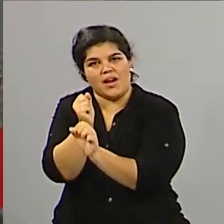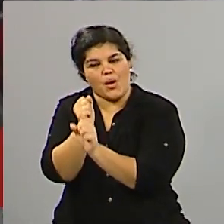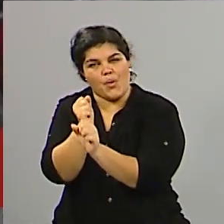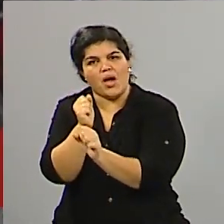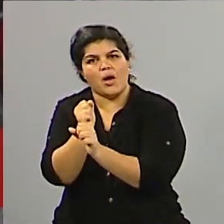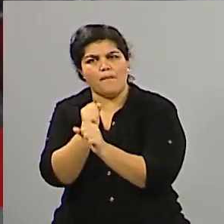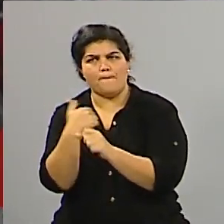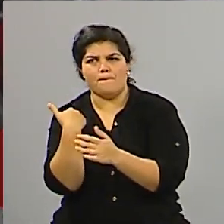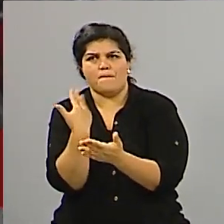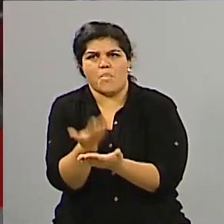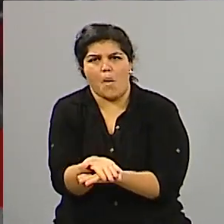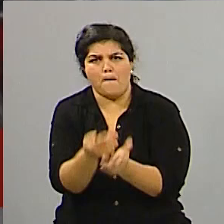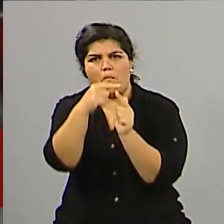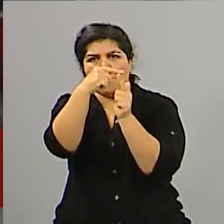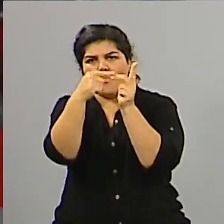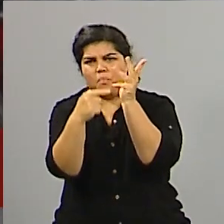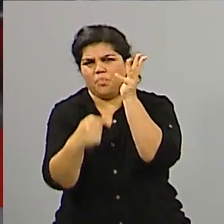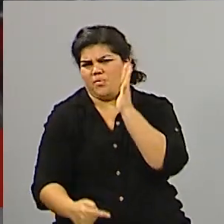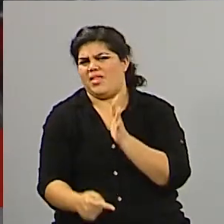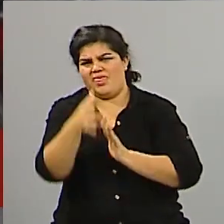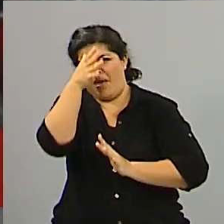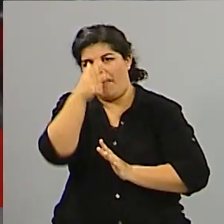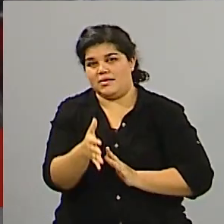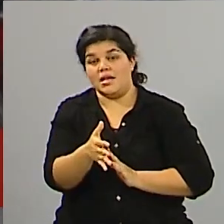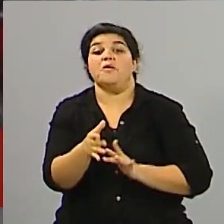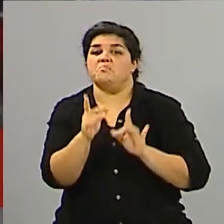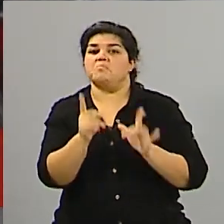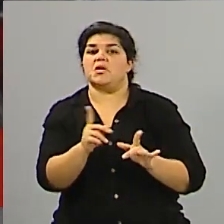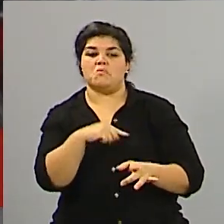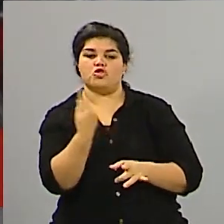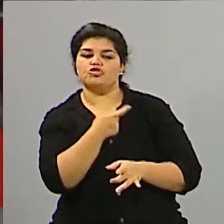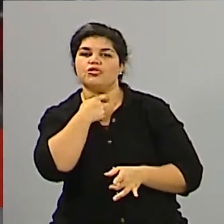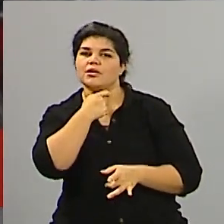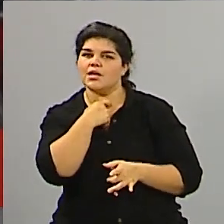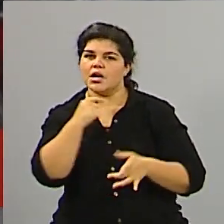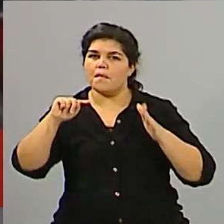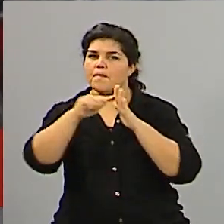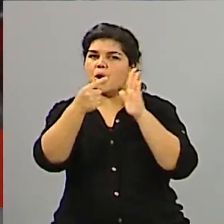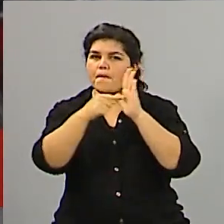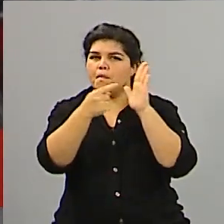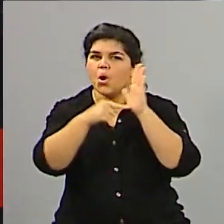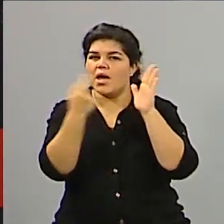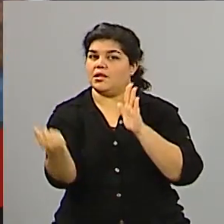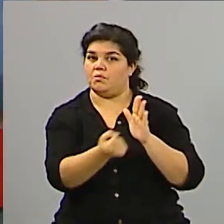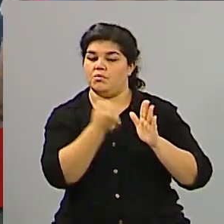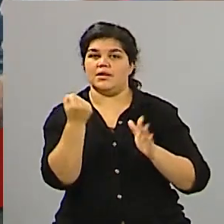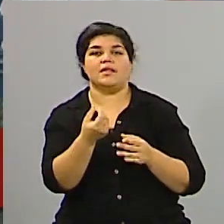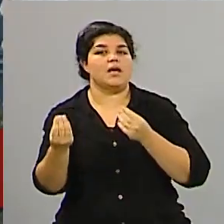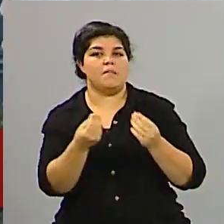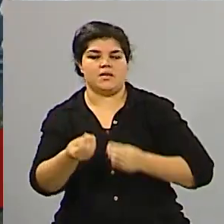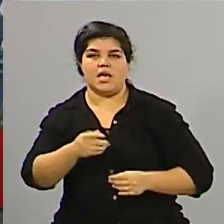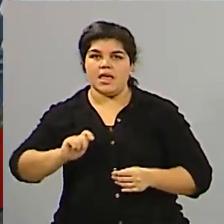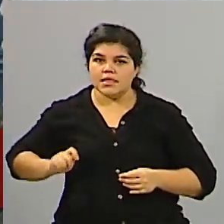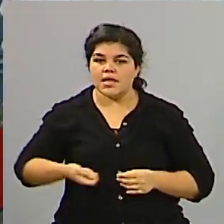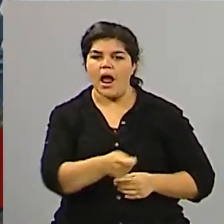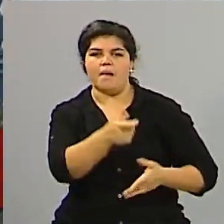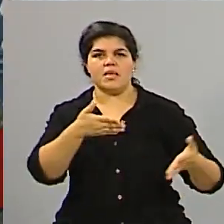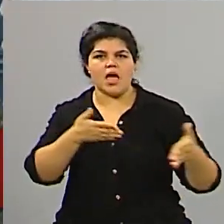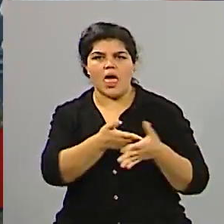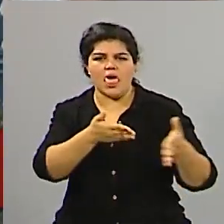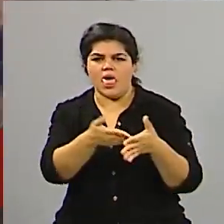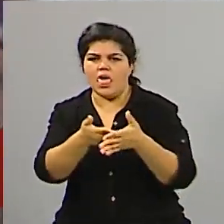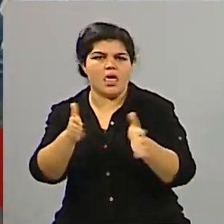limpias? ¿Qué es eso el lampazo? Claro. Y eran relucientes las veredas. Camine hoy la ciudad de Mendoza. Carlos, vamos a ir